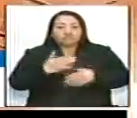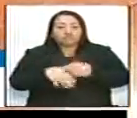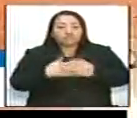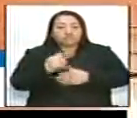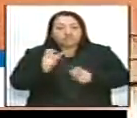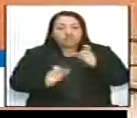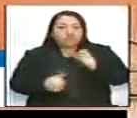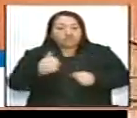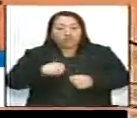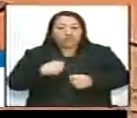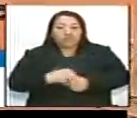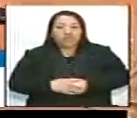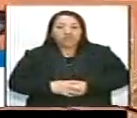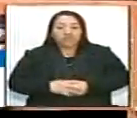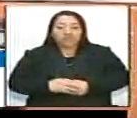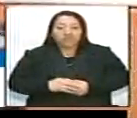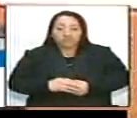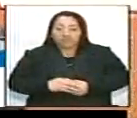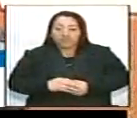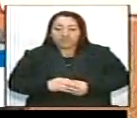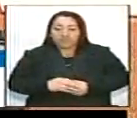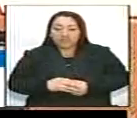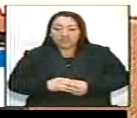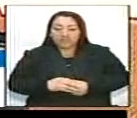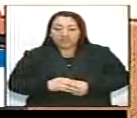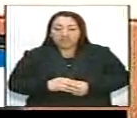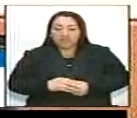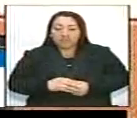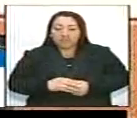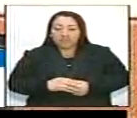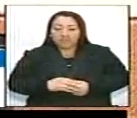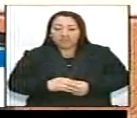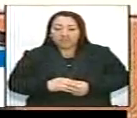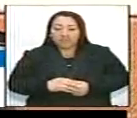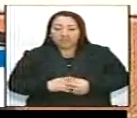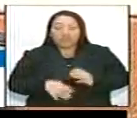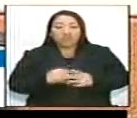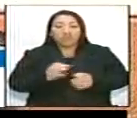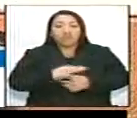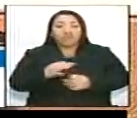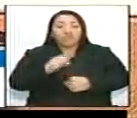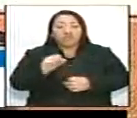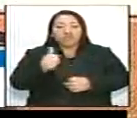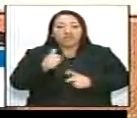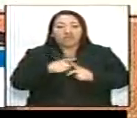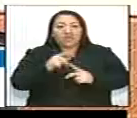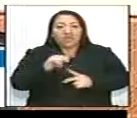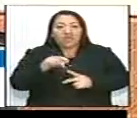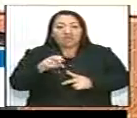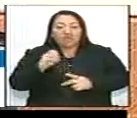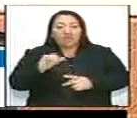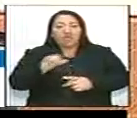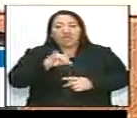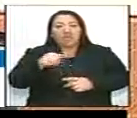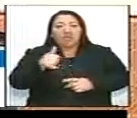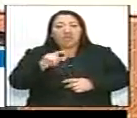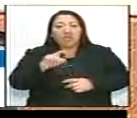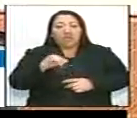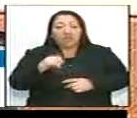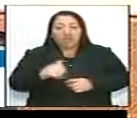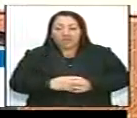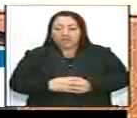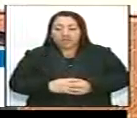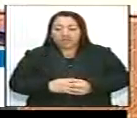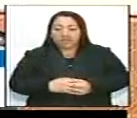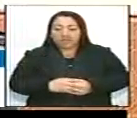los alcaldes de Junín de las provincias de Satipo y Jauja, como se nos señala acá en la